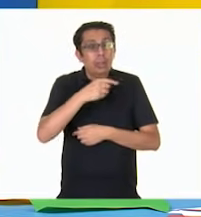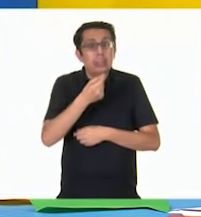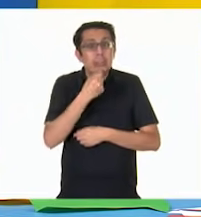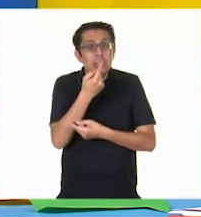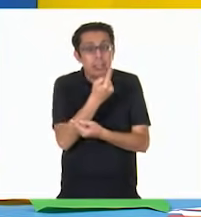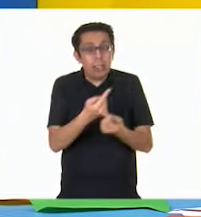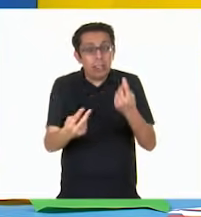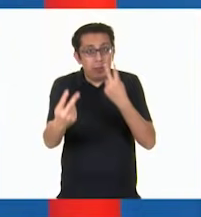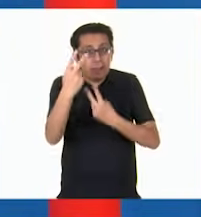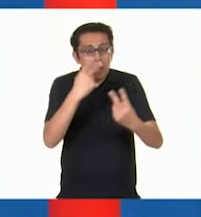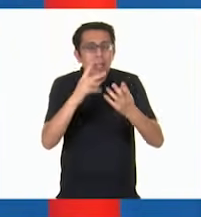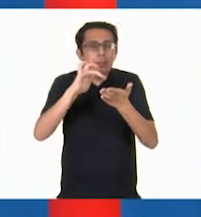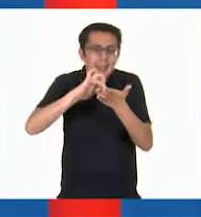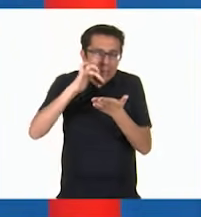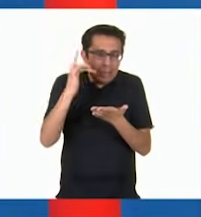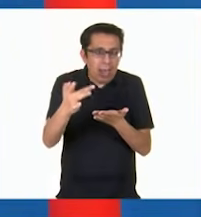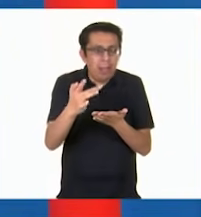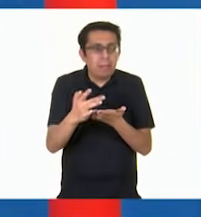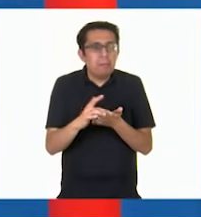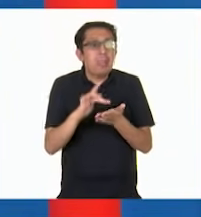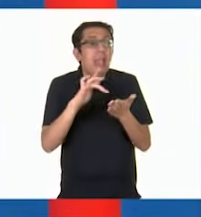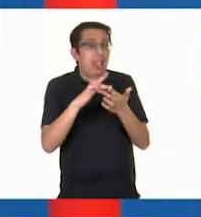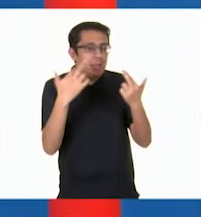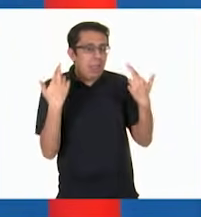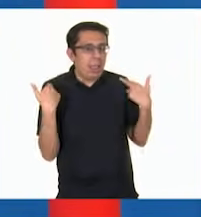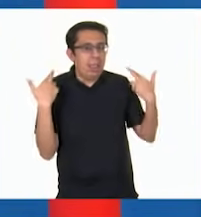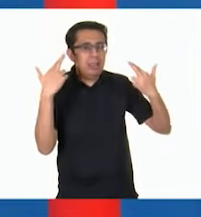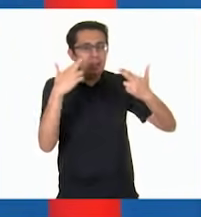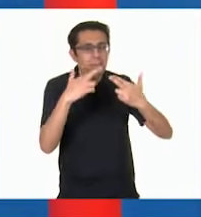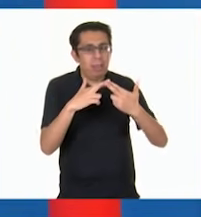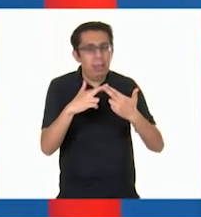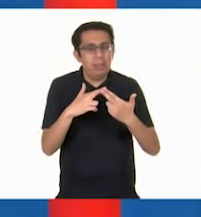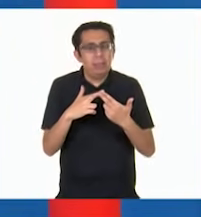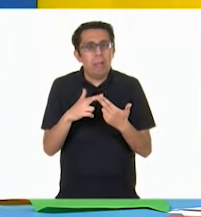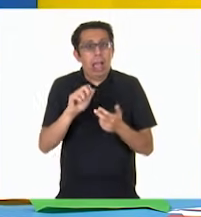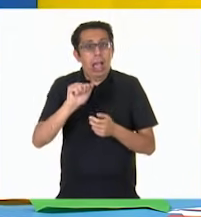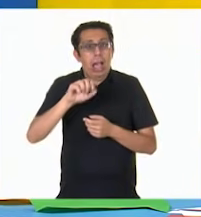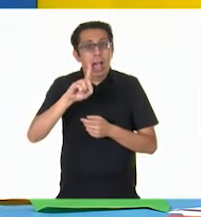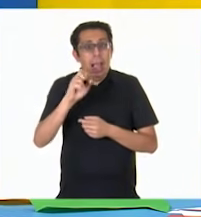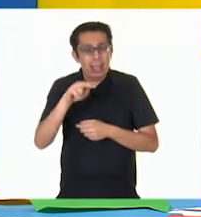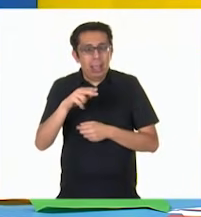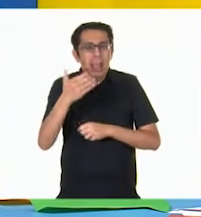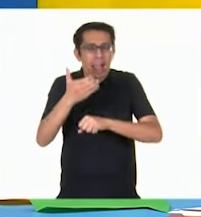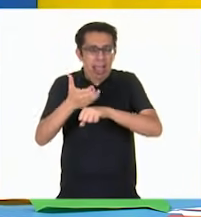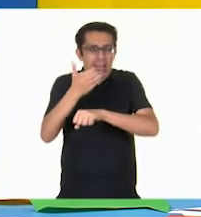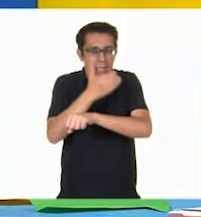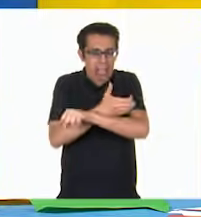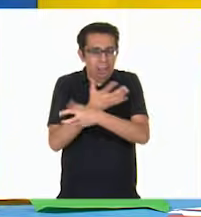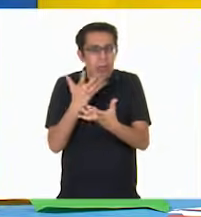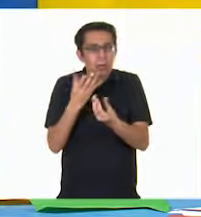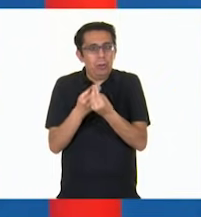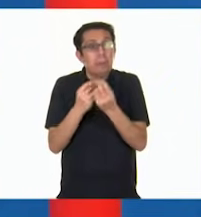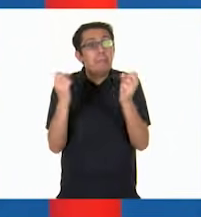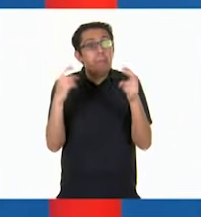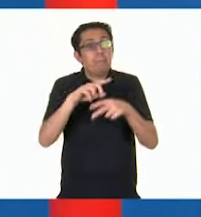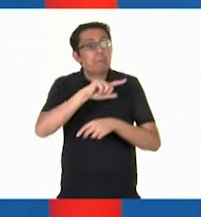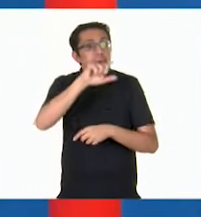ven desde sus hogares. Muchísimas gracias a usted, maestro Dan Icasio, por acompañarnos el día de hoy. Hasta la próxima.